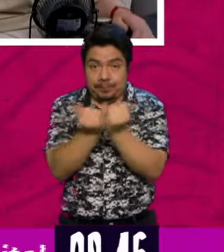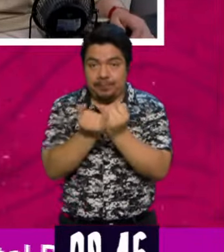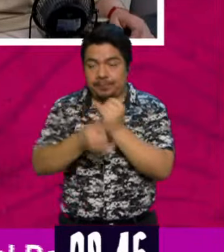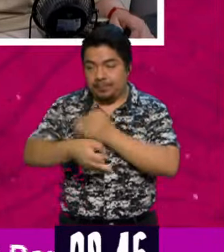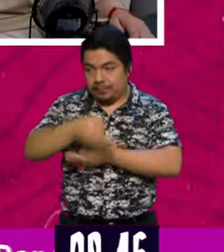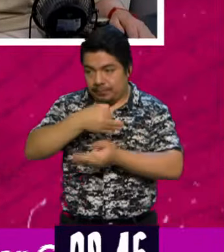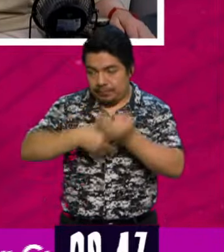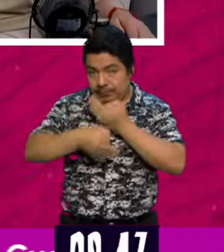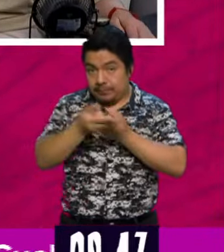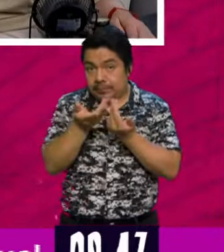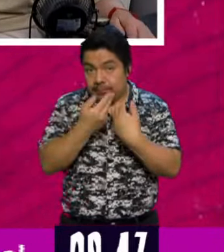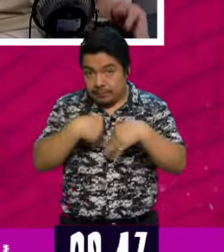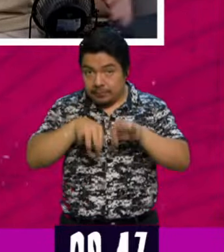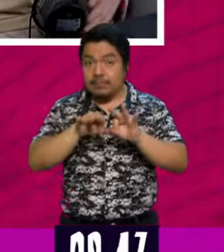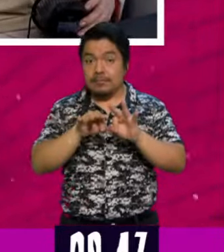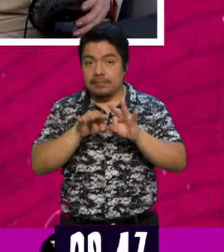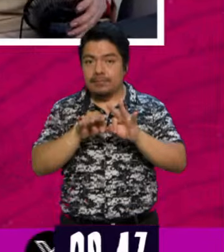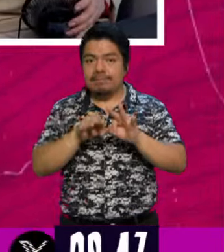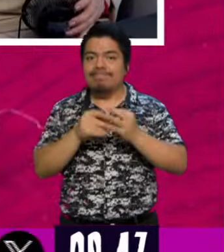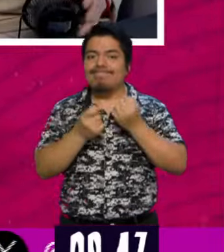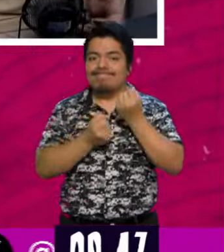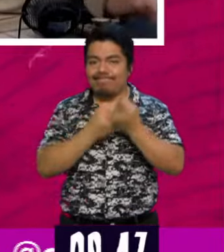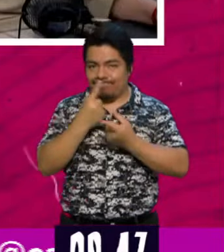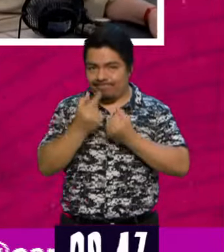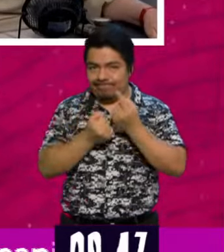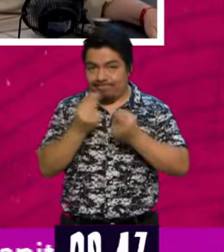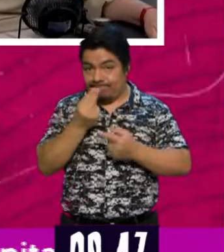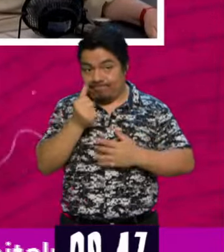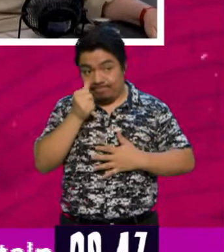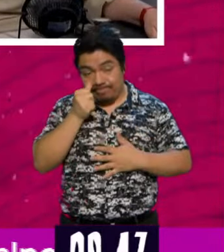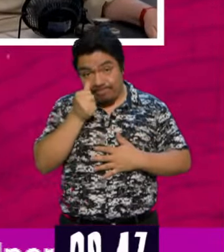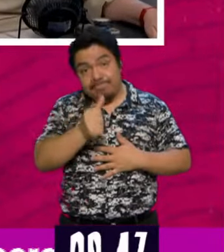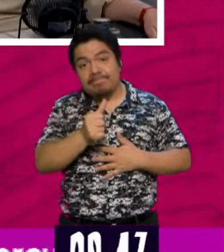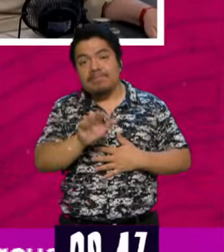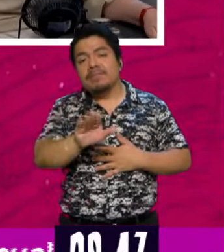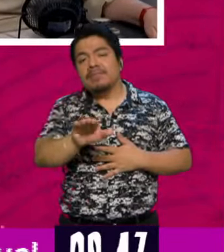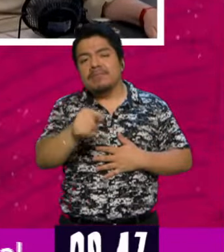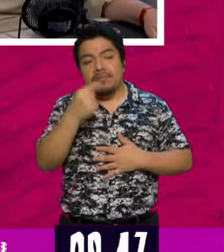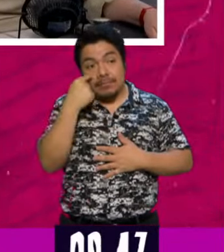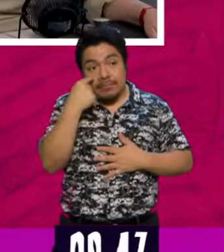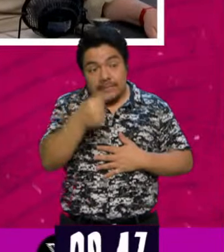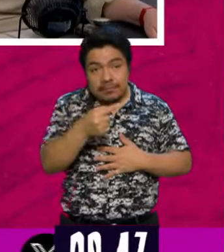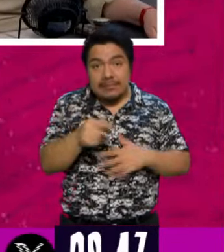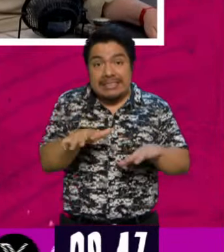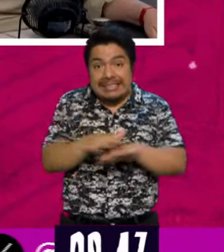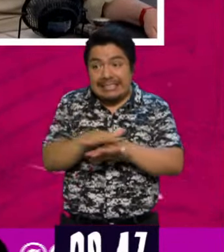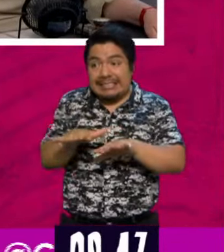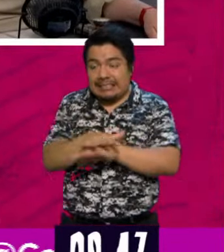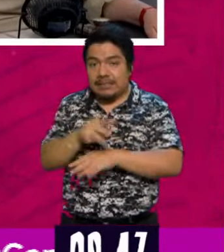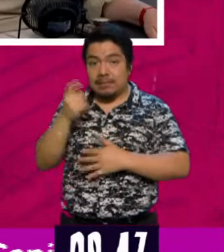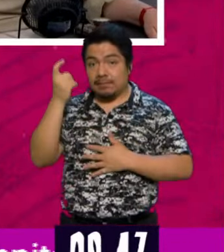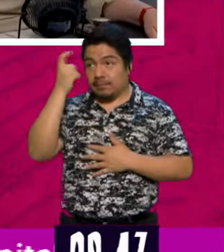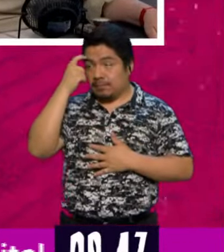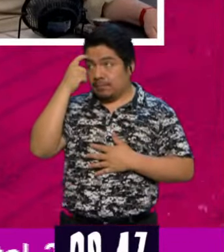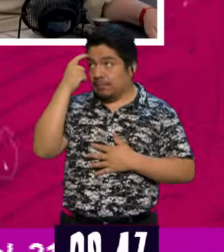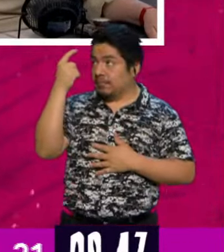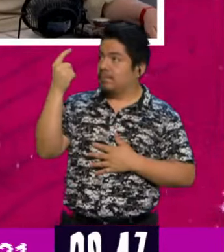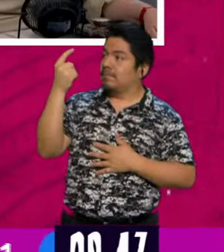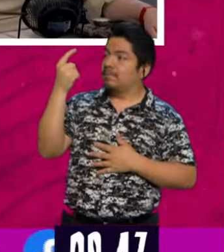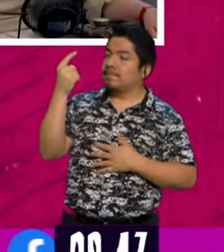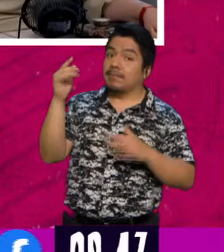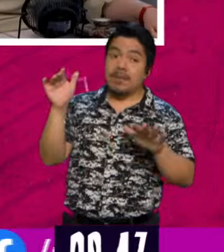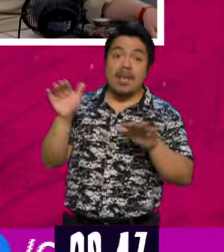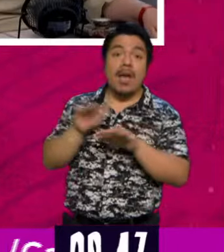que es muy importante, algo que hay que señalar. Este cambio en la mentalidad de